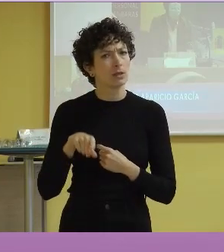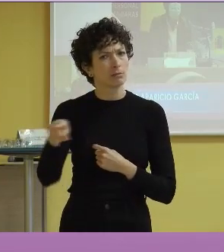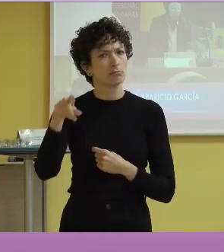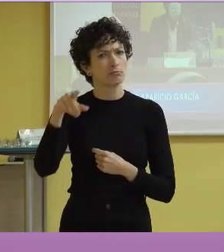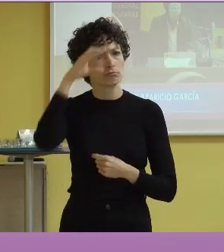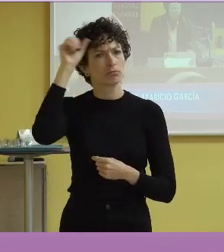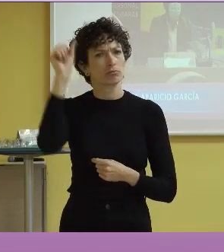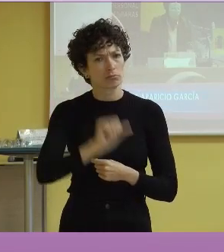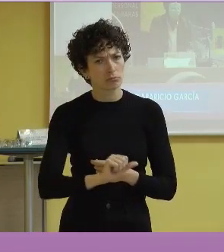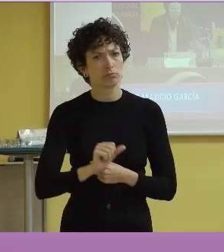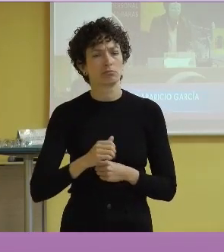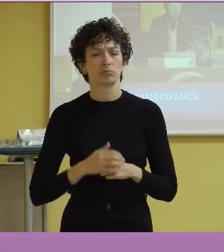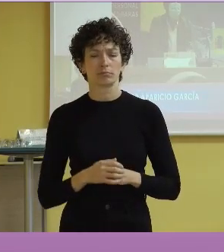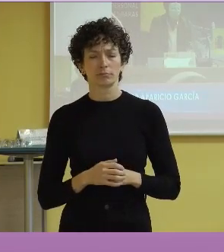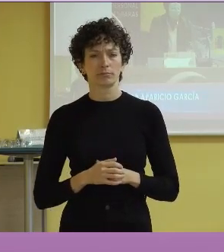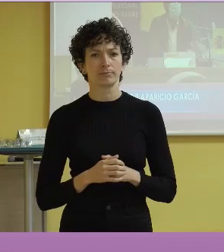esta manera.